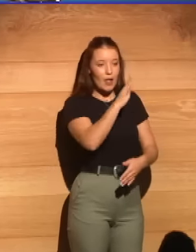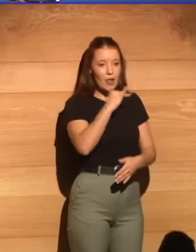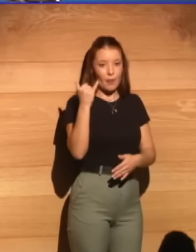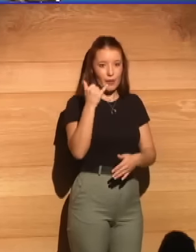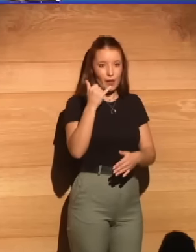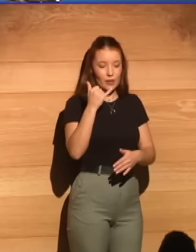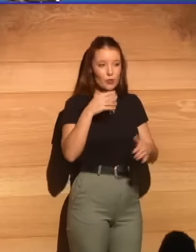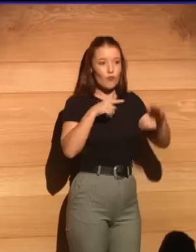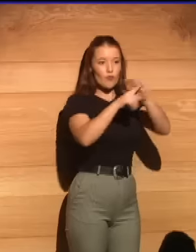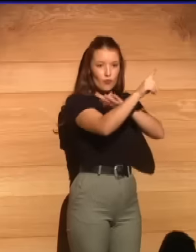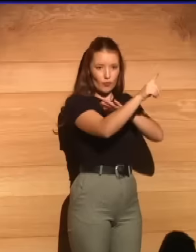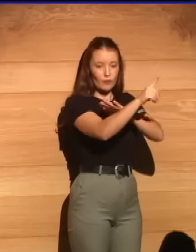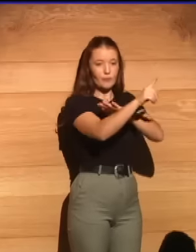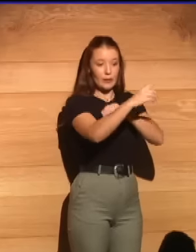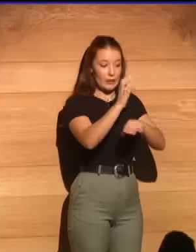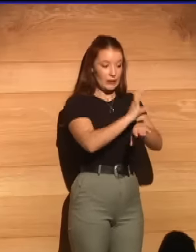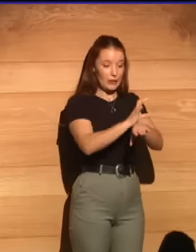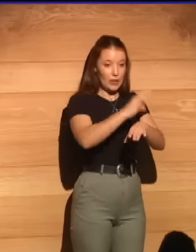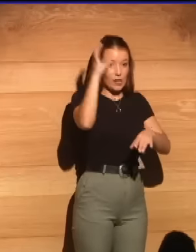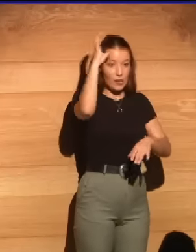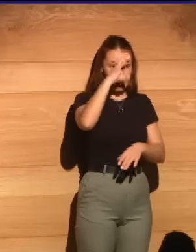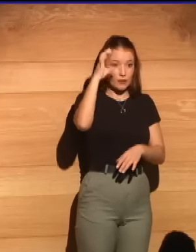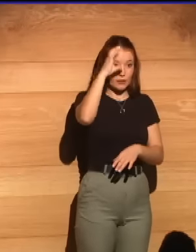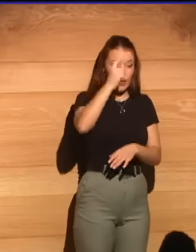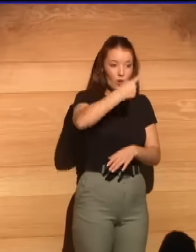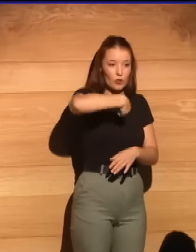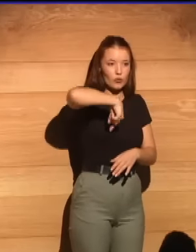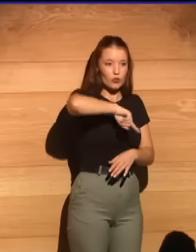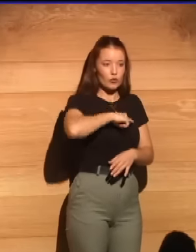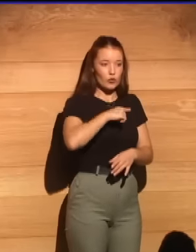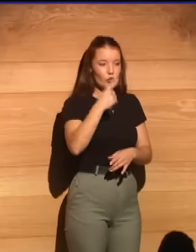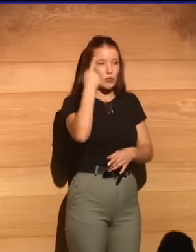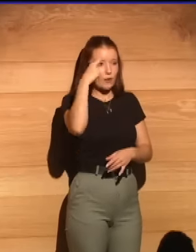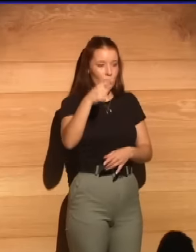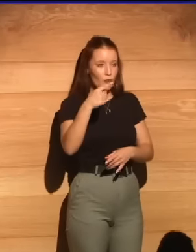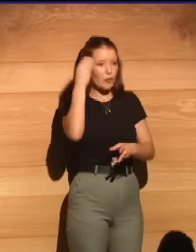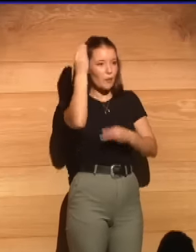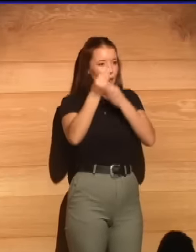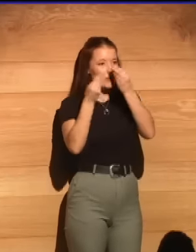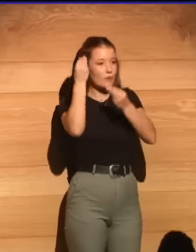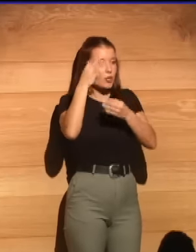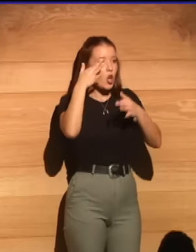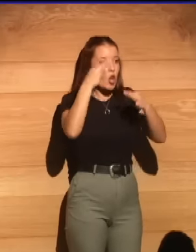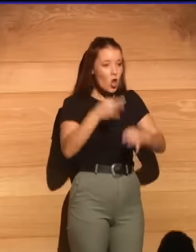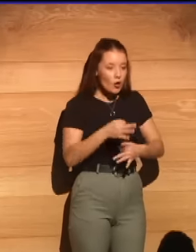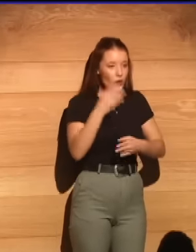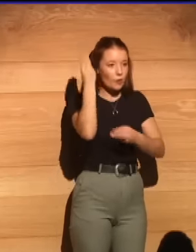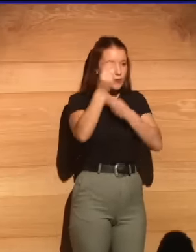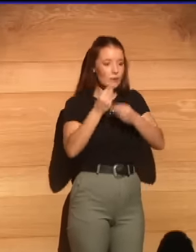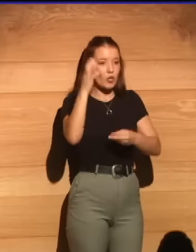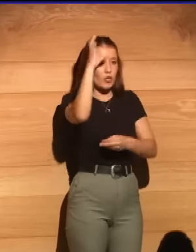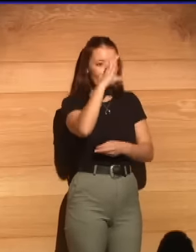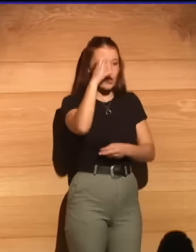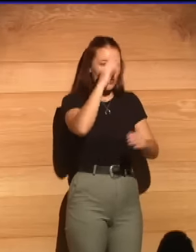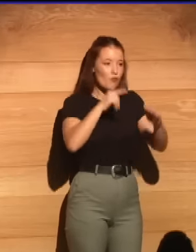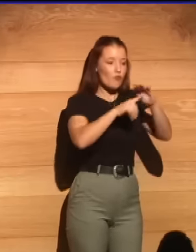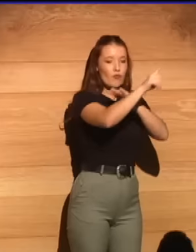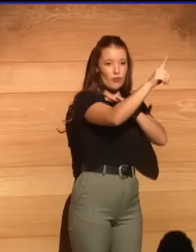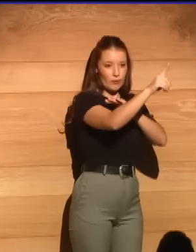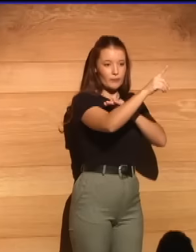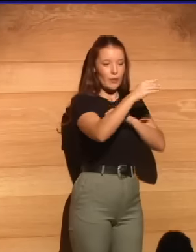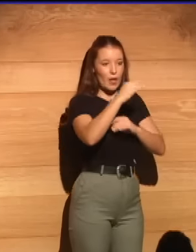carreras científicas, sobre todo hemos sido capaces de desarrollar el pensamiento lógico, pensamiento científico. Y eso son habilidades